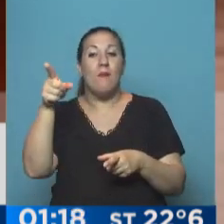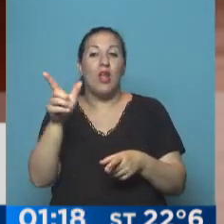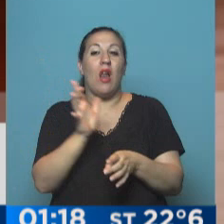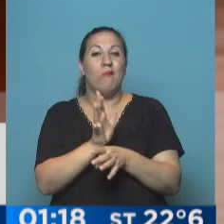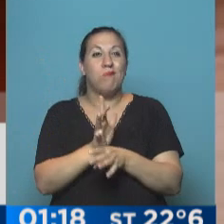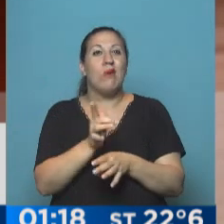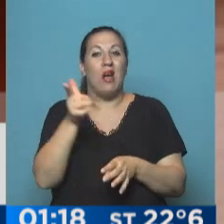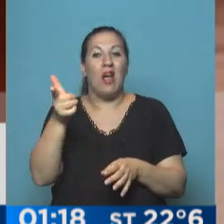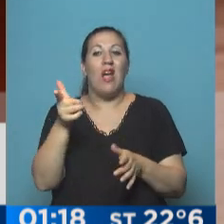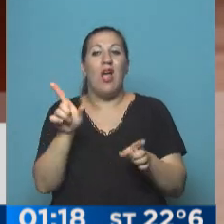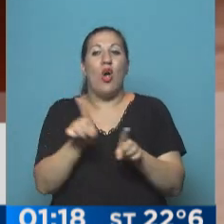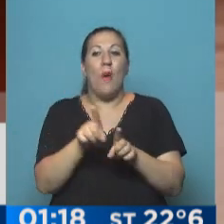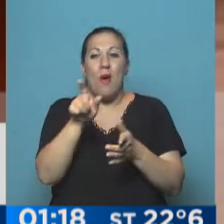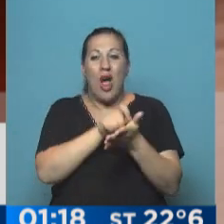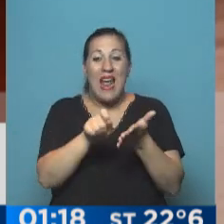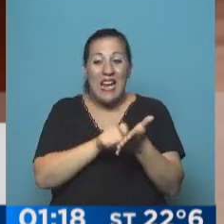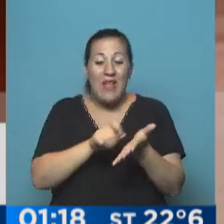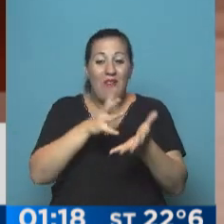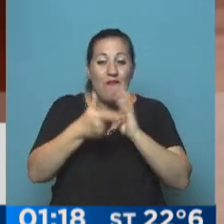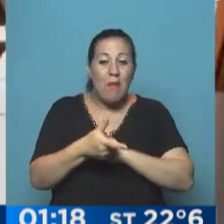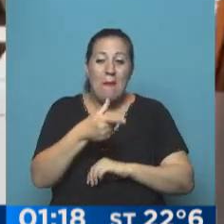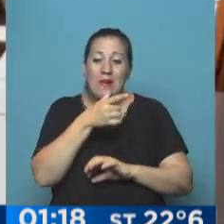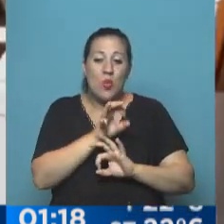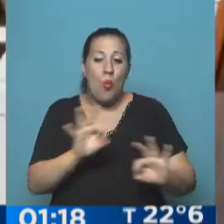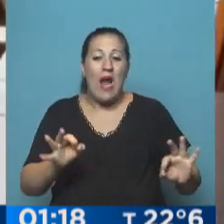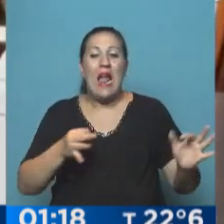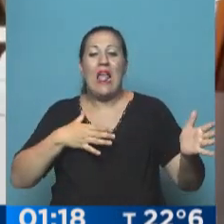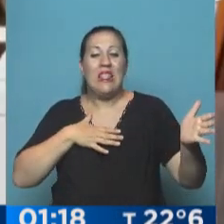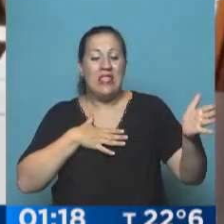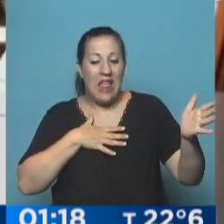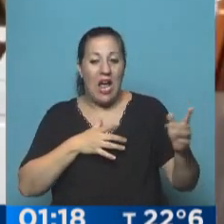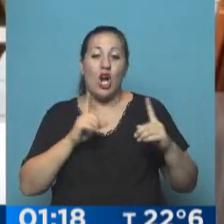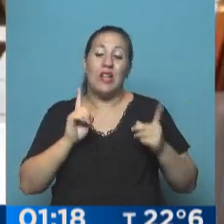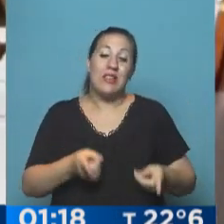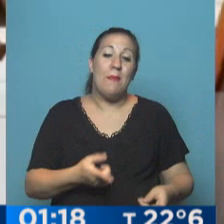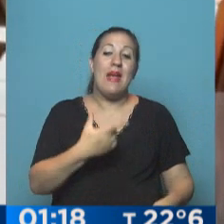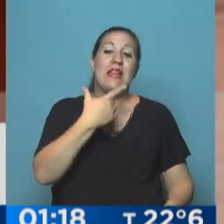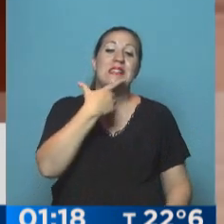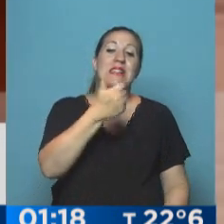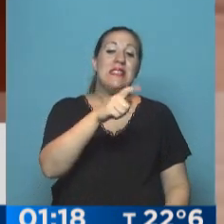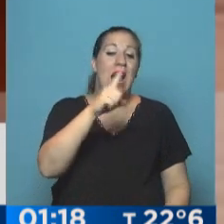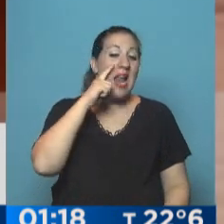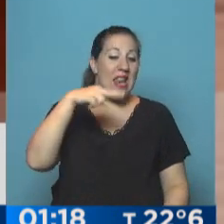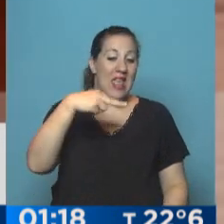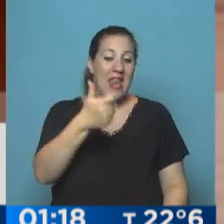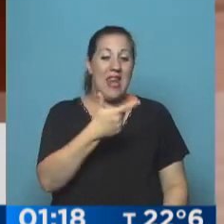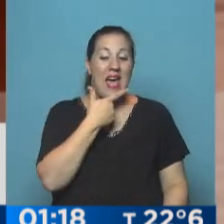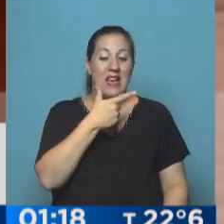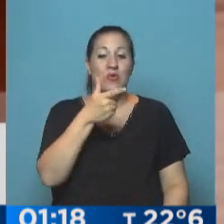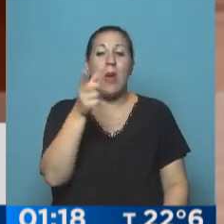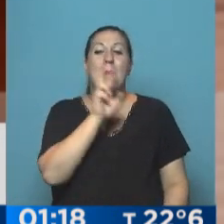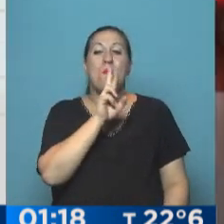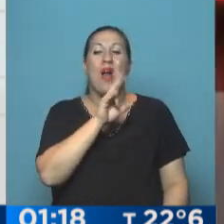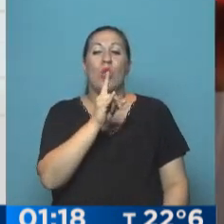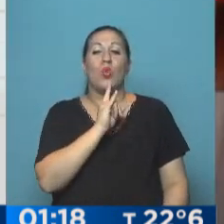porque la verdad que escribiendo es un tanguero. Se agregó, por supuesto, Luis Salinas con Luna Tucumana, que fue la perlita y la frutilla